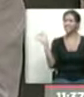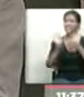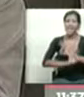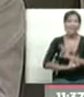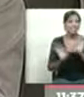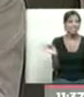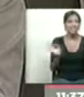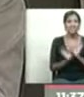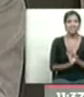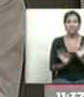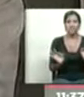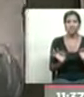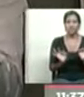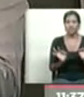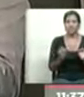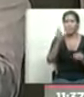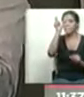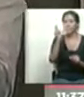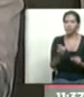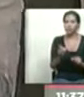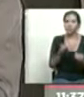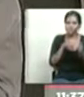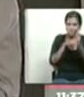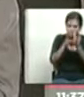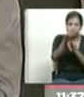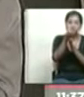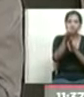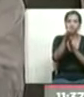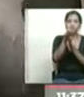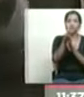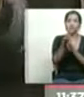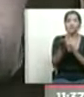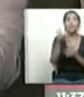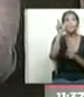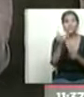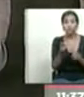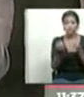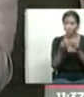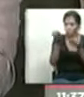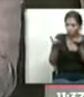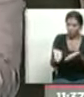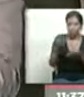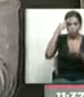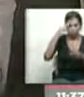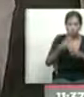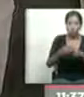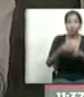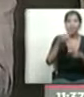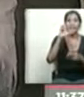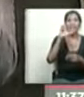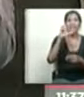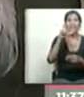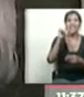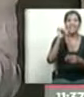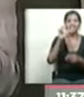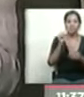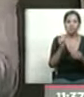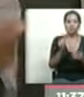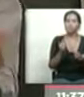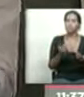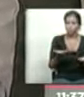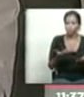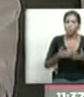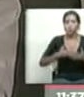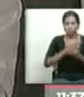que daban. Y por eso, compañeros como Eliezer Otaiza siguen, bueno, siendo reivindicados por la